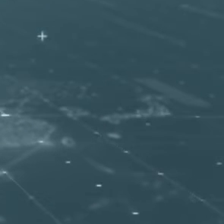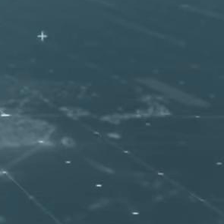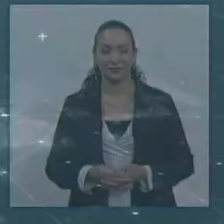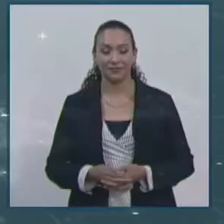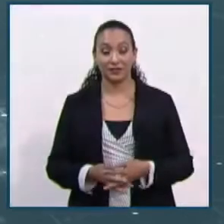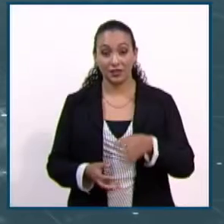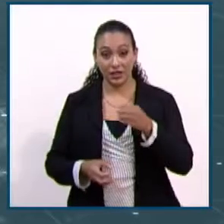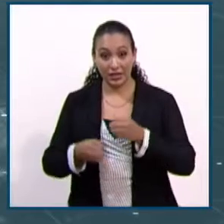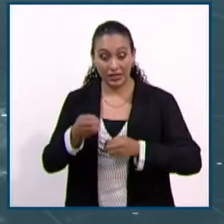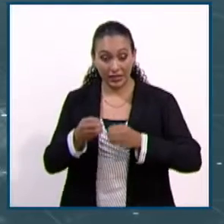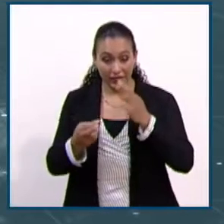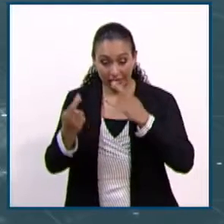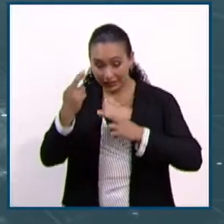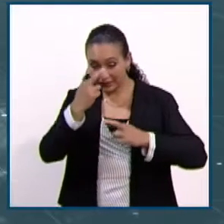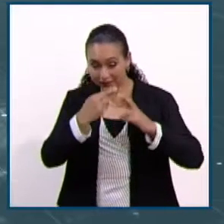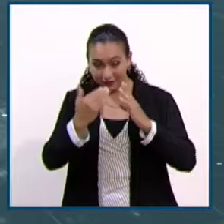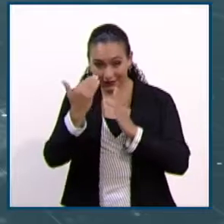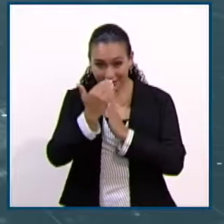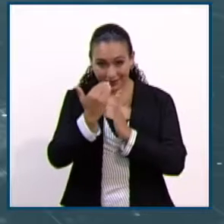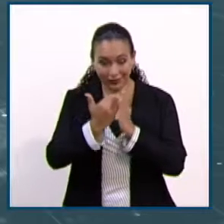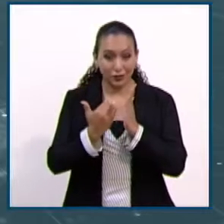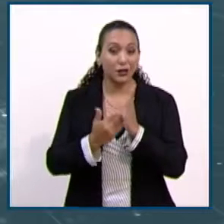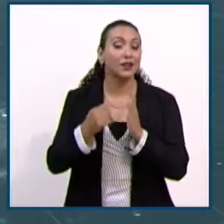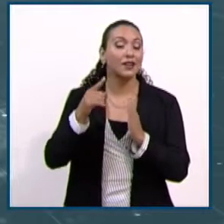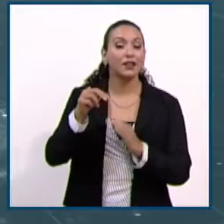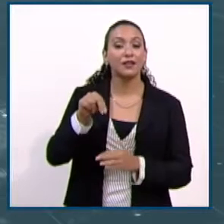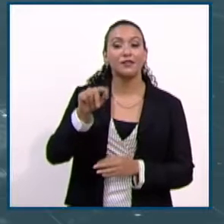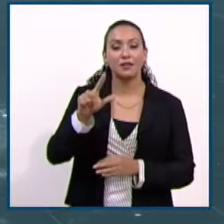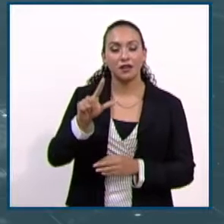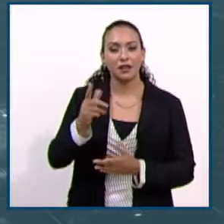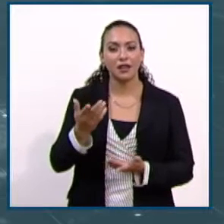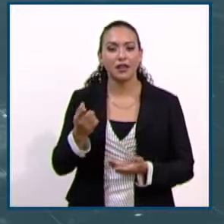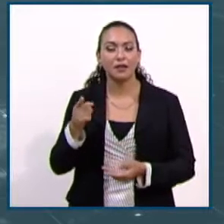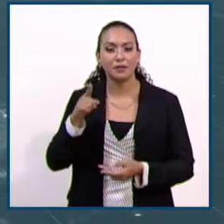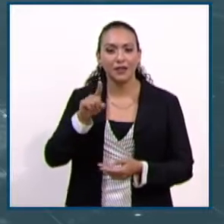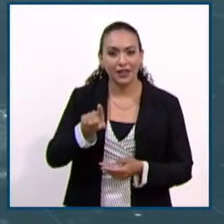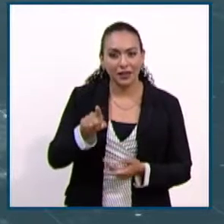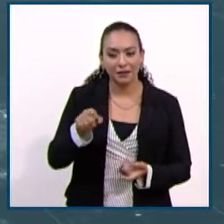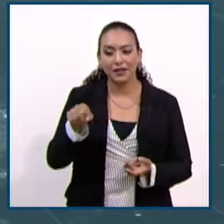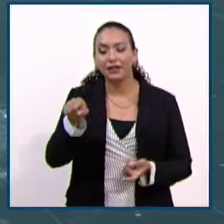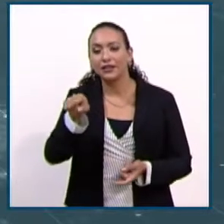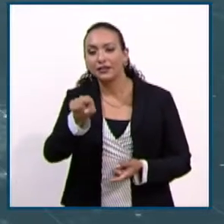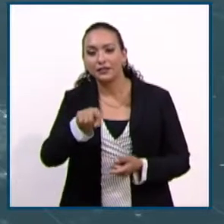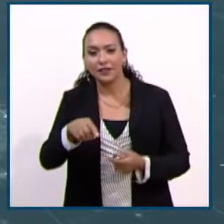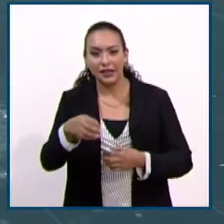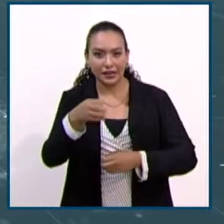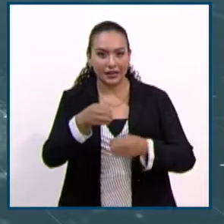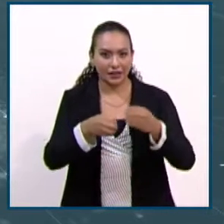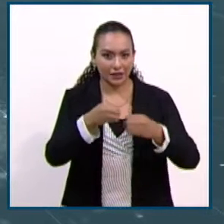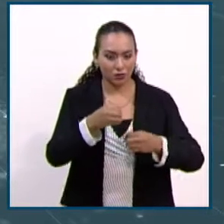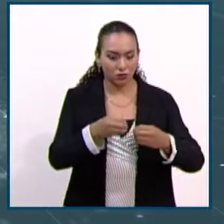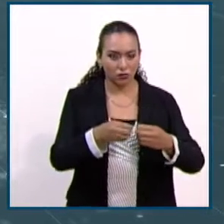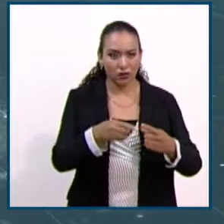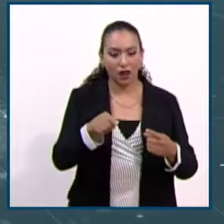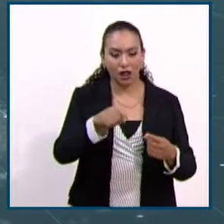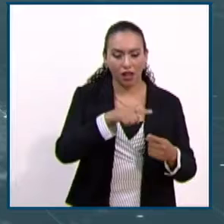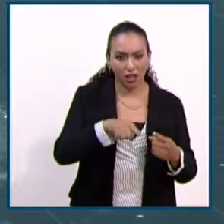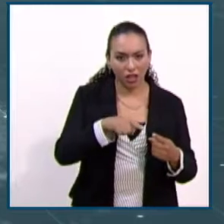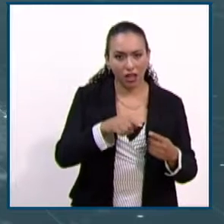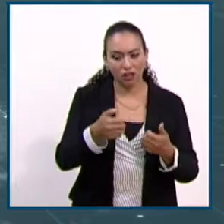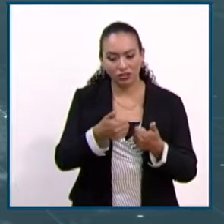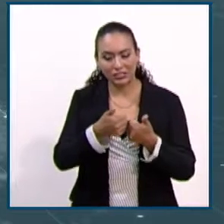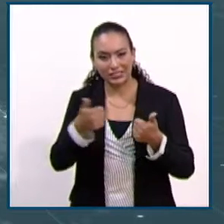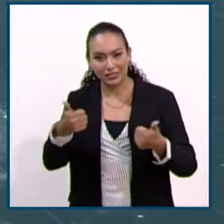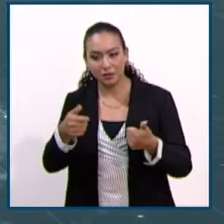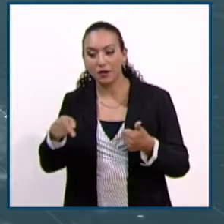La Corte invalidó disposiciones de Nuevo León que ordenaban separar y poner a disposición del Tribunal de Justicia al servidor